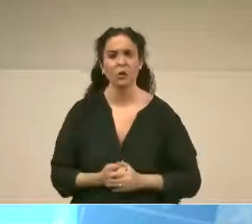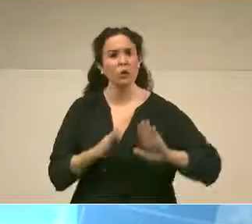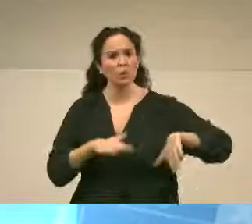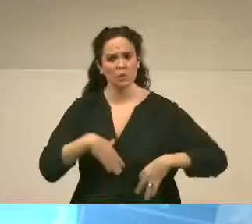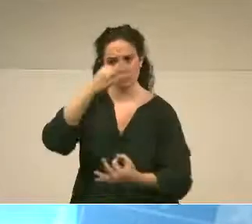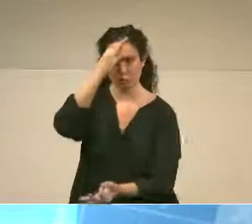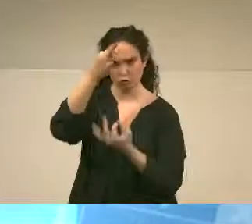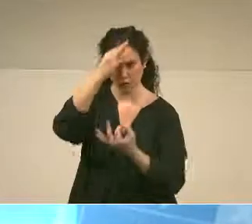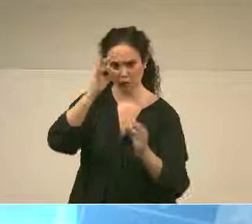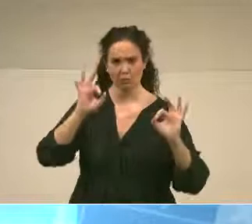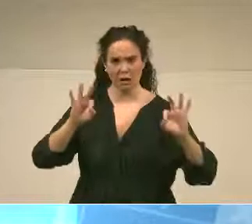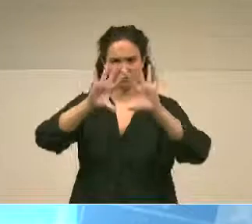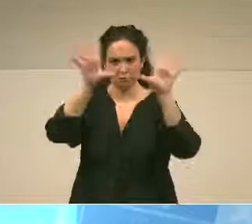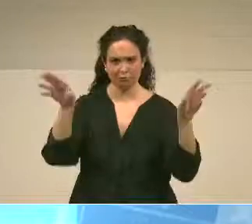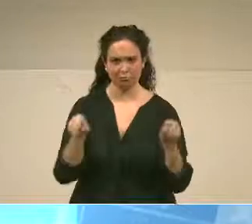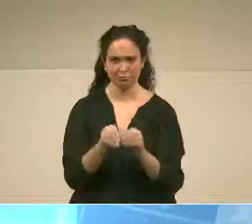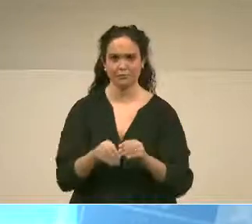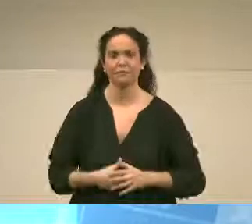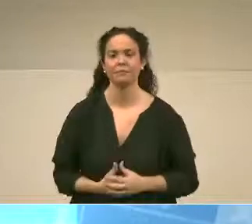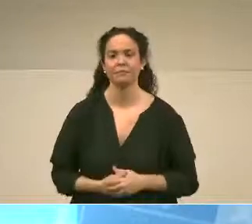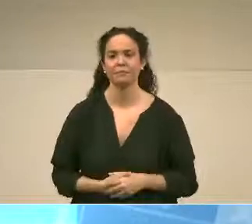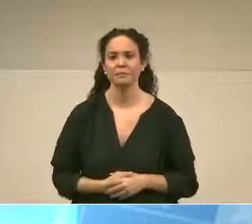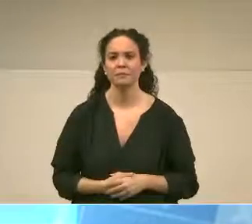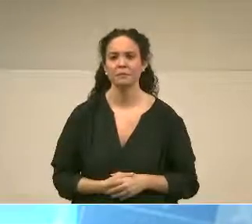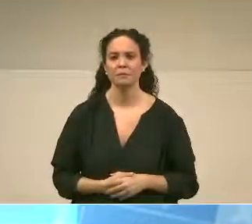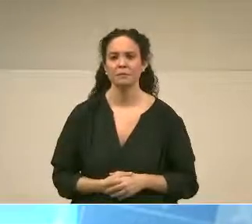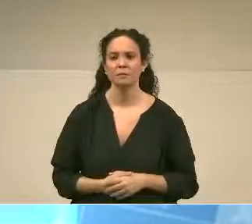datuak honela labur biltzen direlarik.